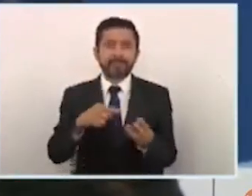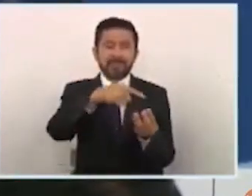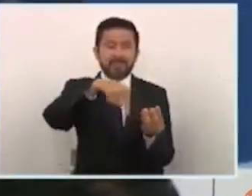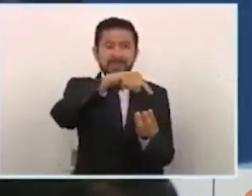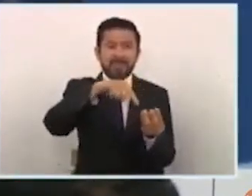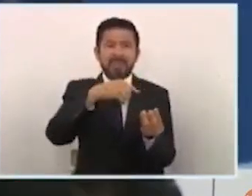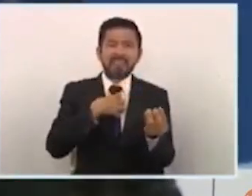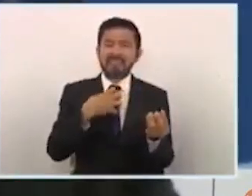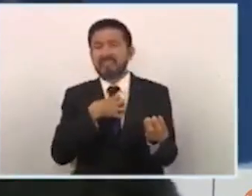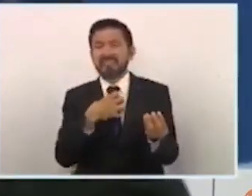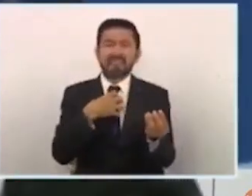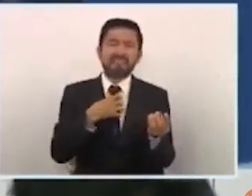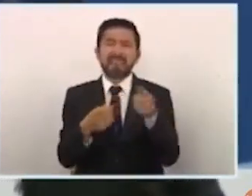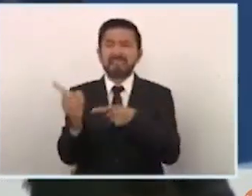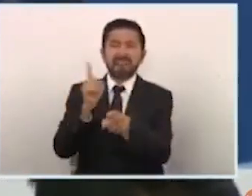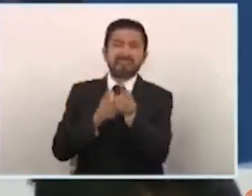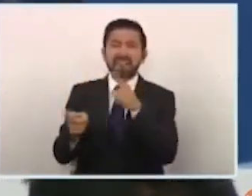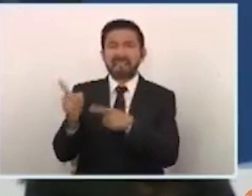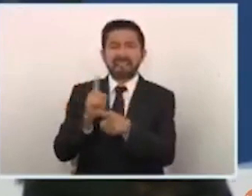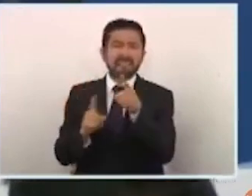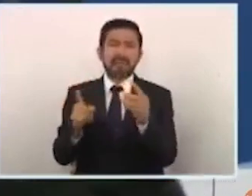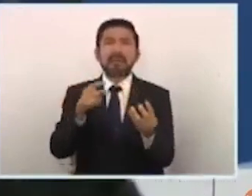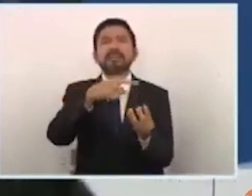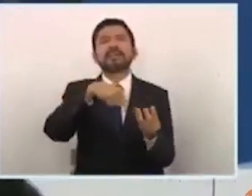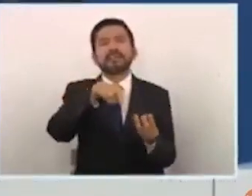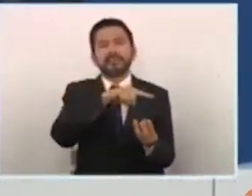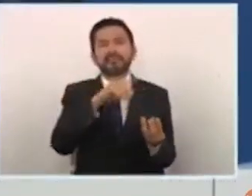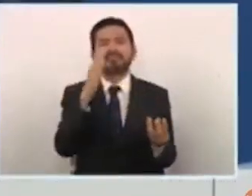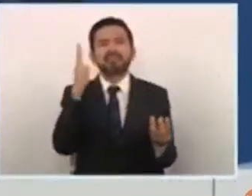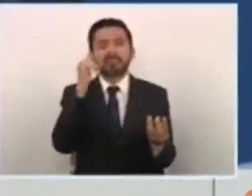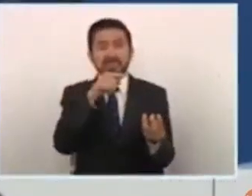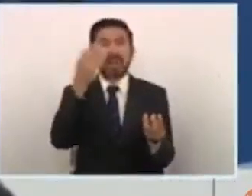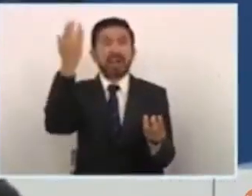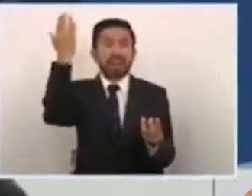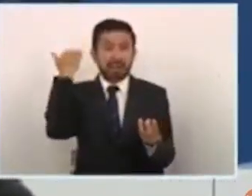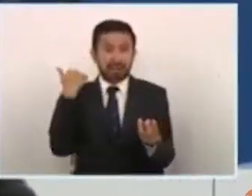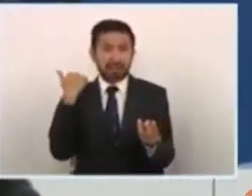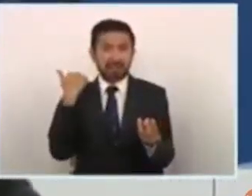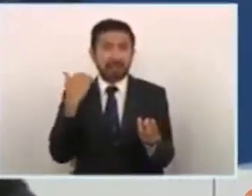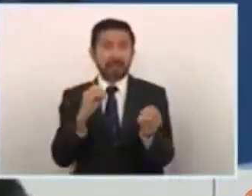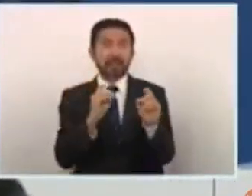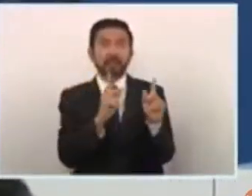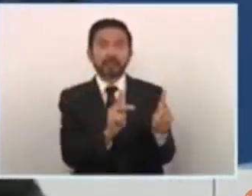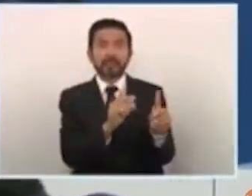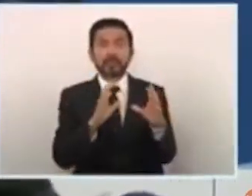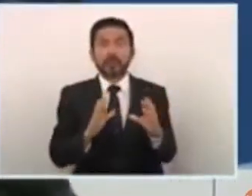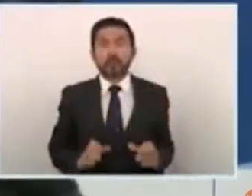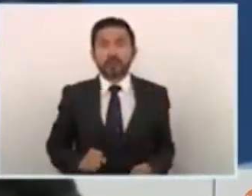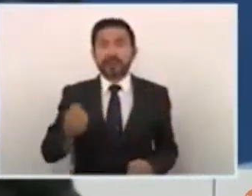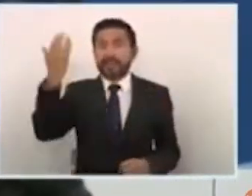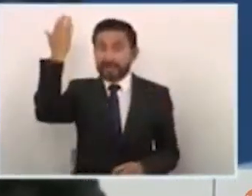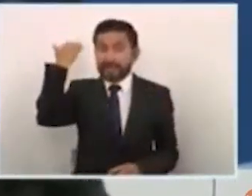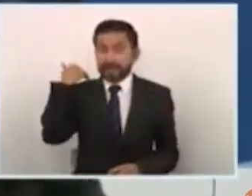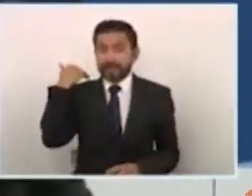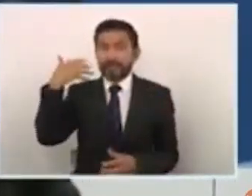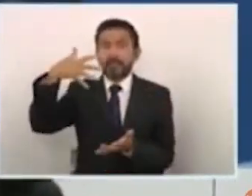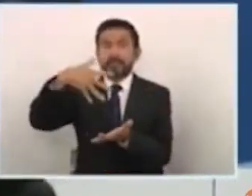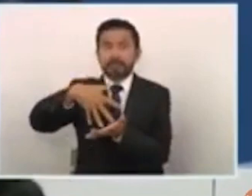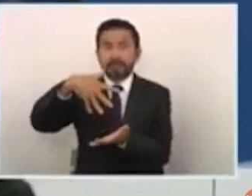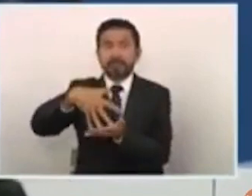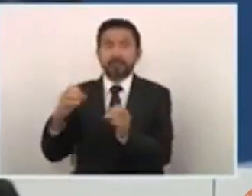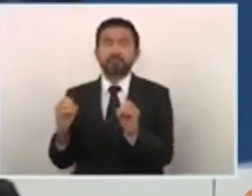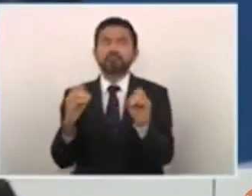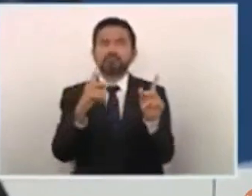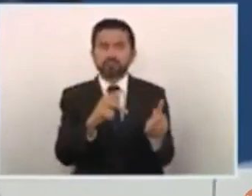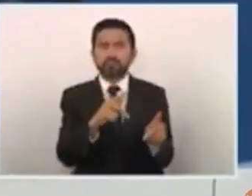oposición criticar es lo que ellos, cuando tuvieron su oportunidad y cuando el pueblo